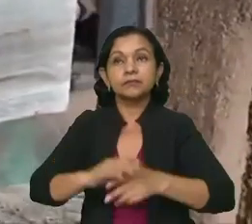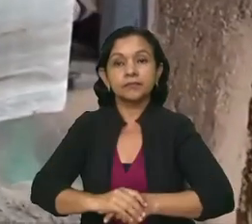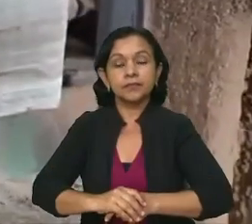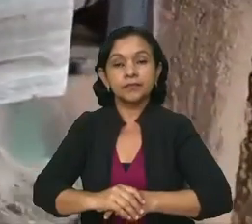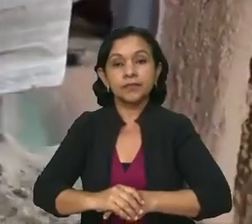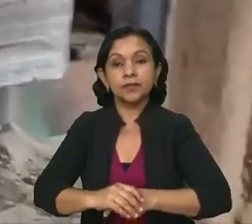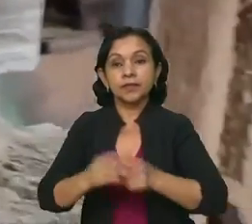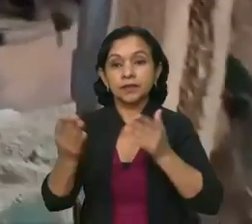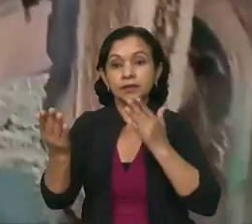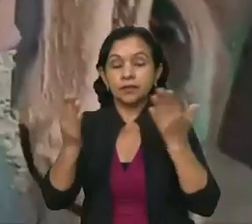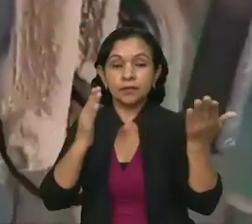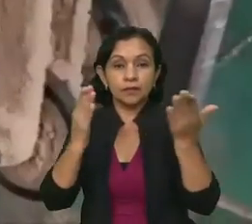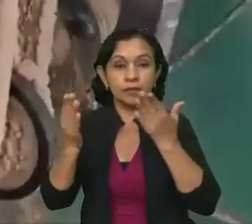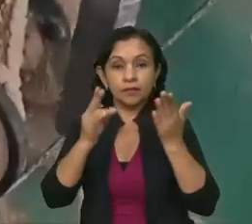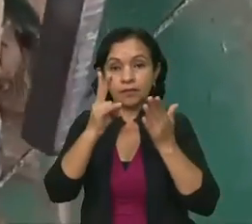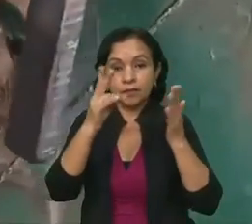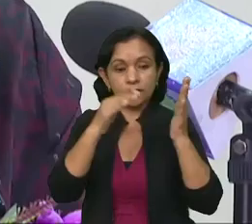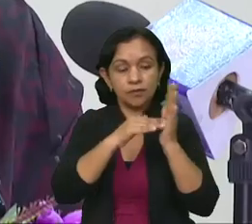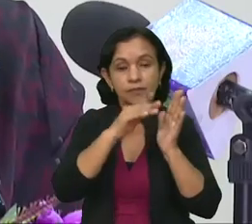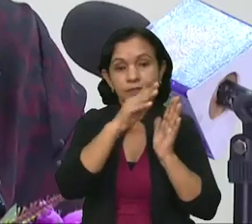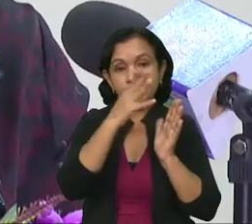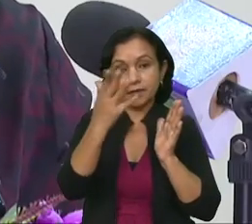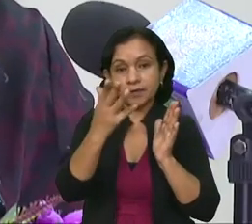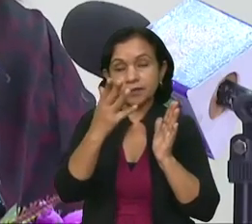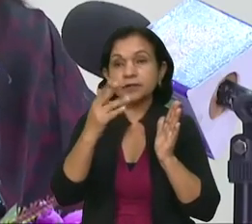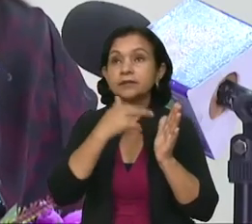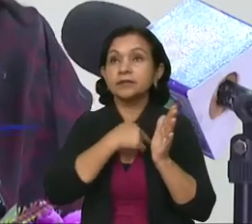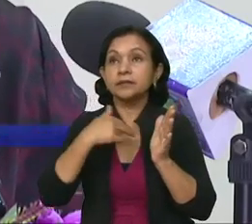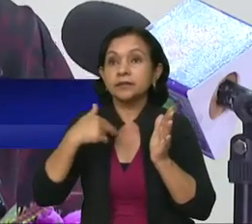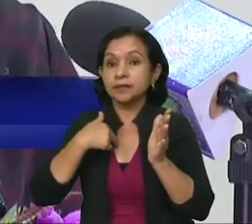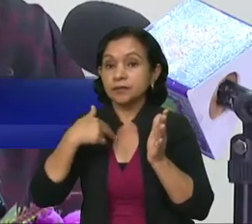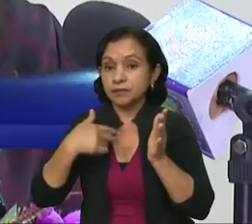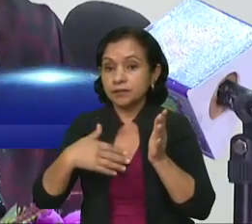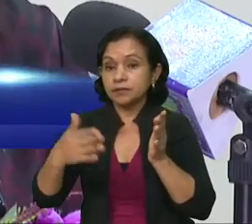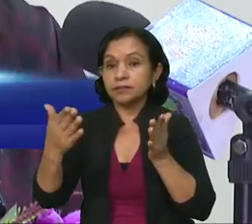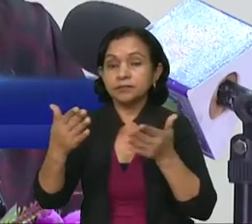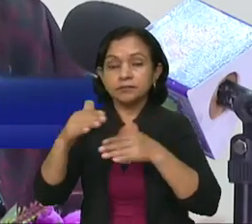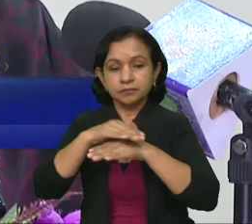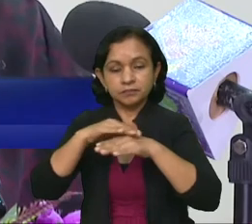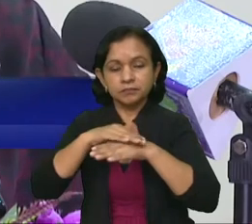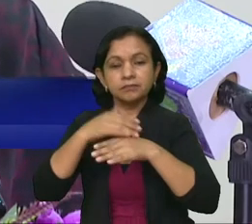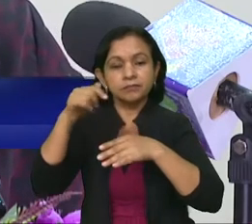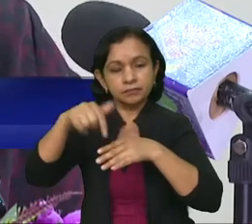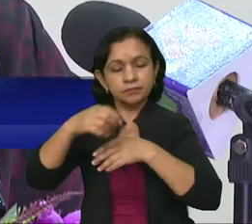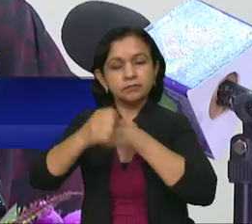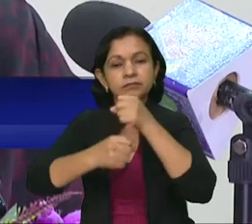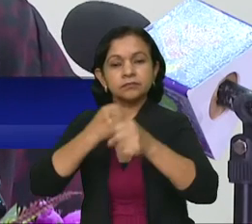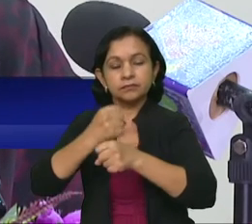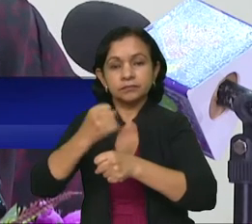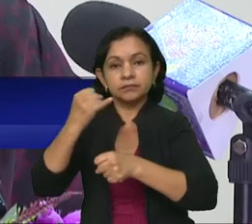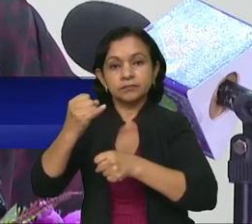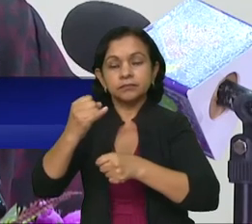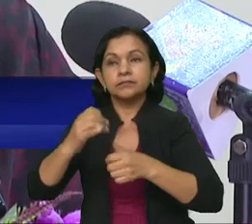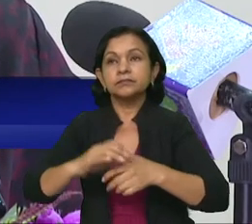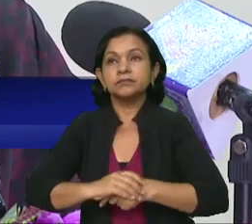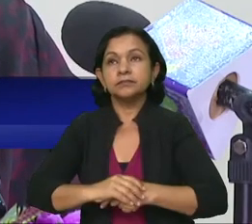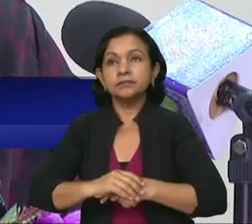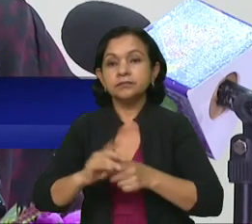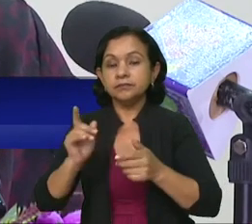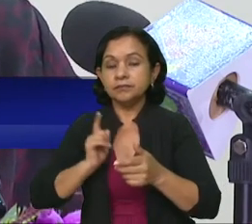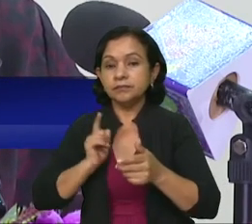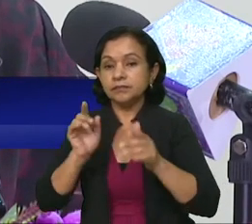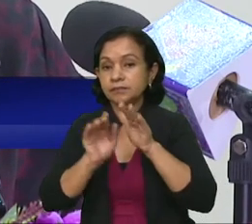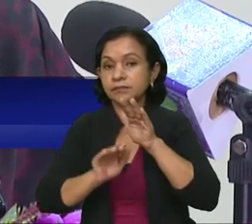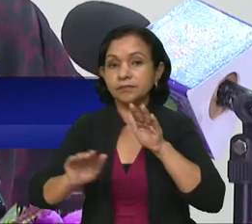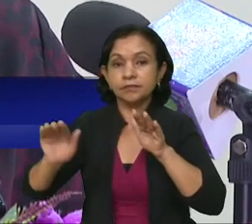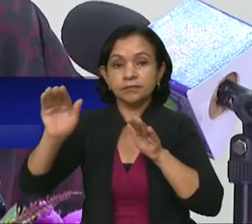En el comparativo con 2019, nosotros autorizamos 3 constancias, este año 5, ¿verdad? Ahí tuvimos un